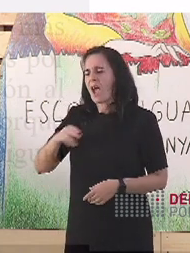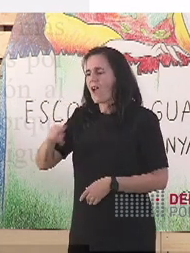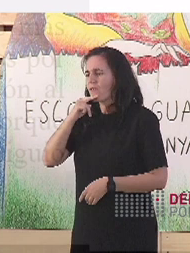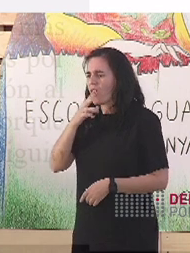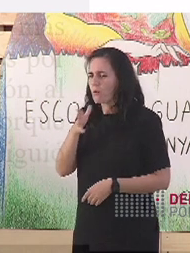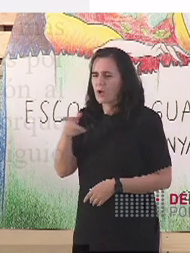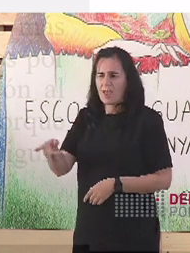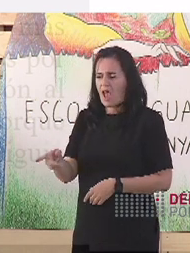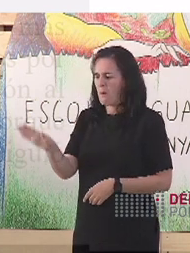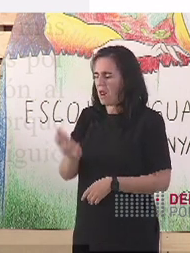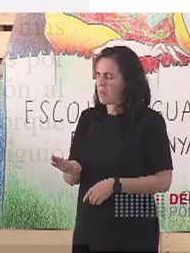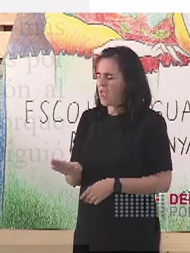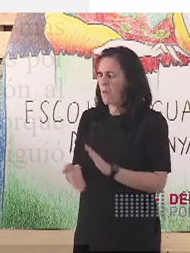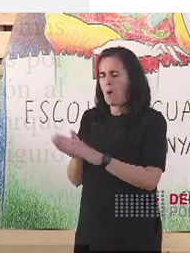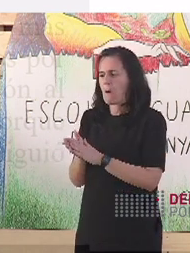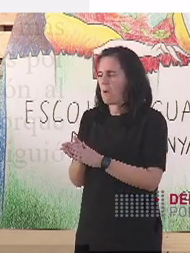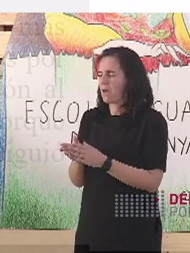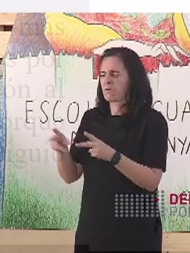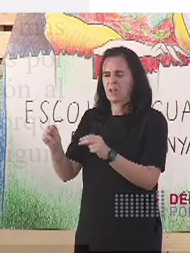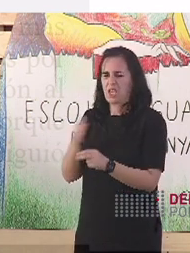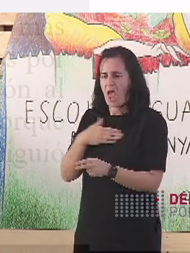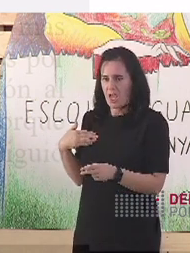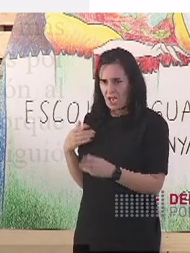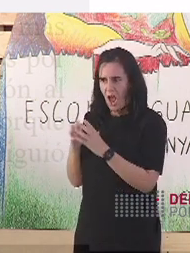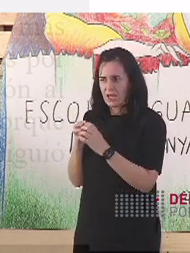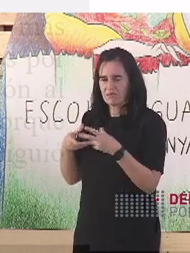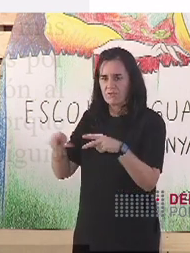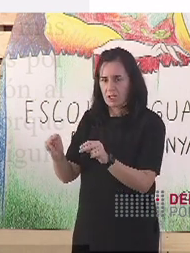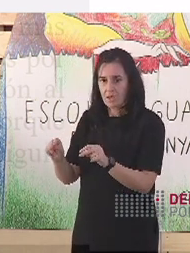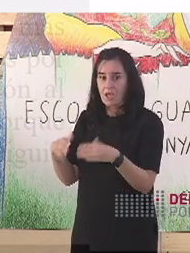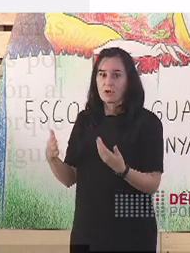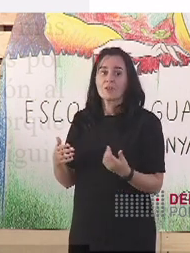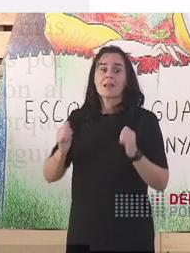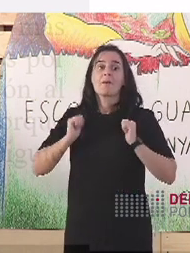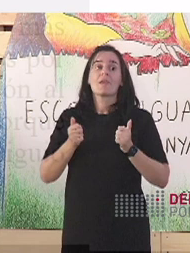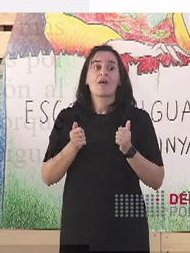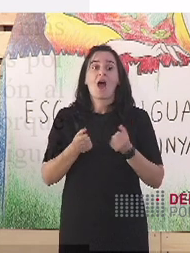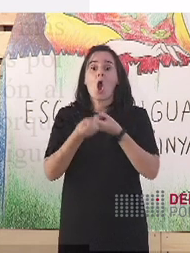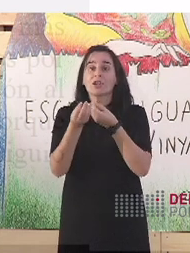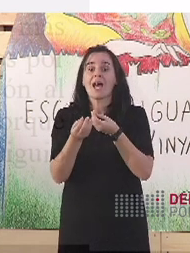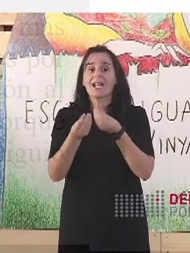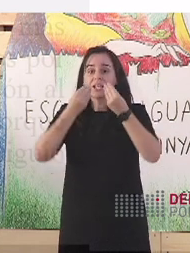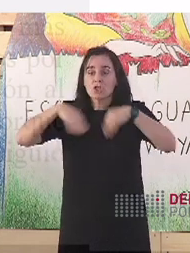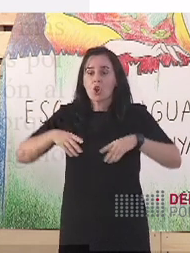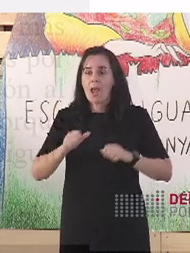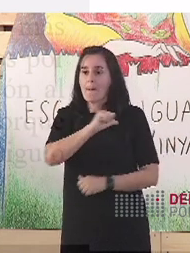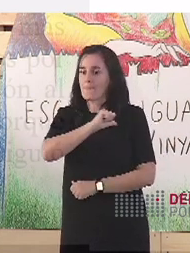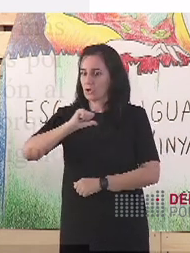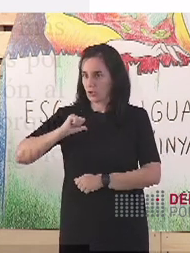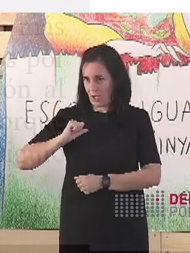terminar. Entonces pasó a contarme una historia personal, y la palabra personal es importante porque todo lo demás no era personal,